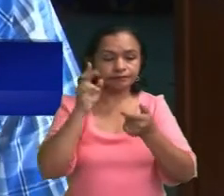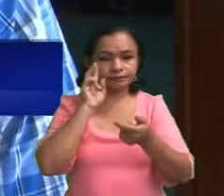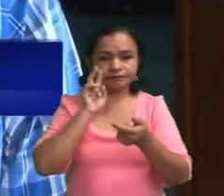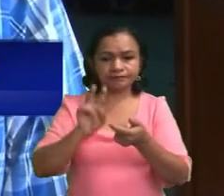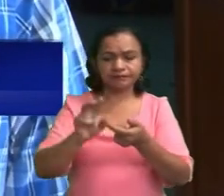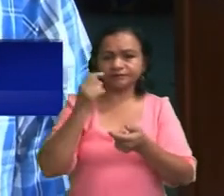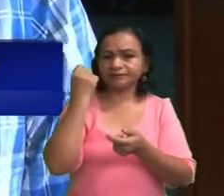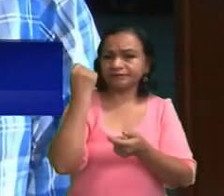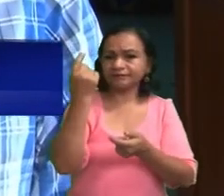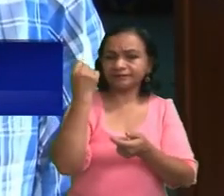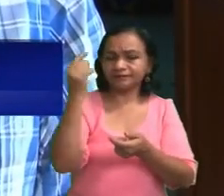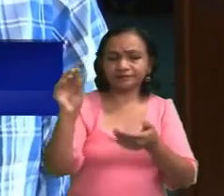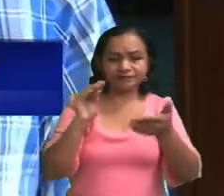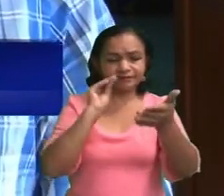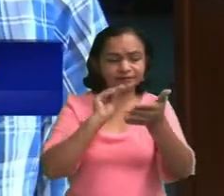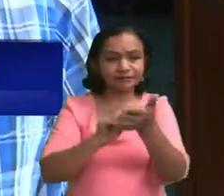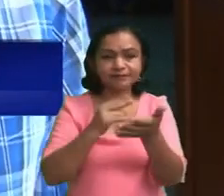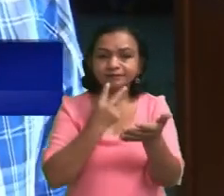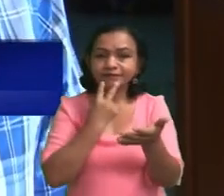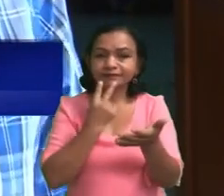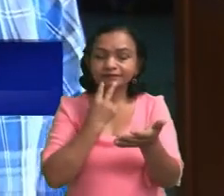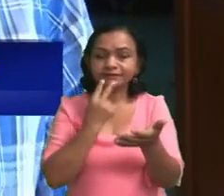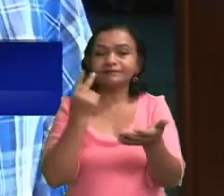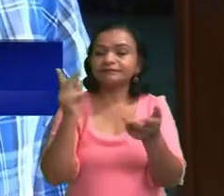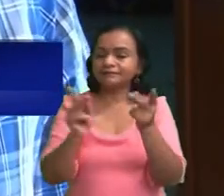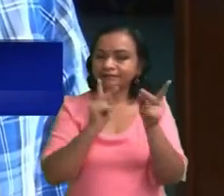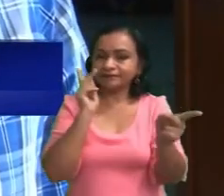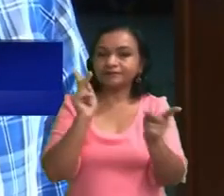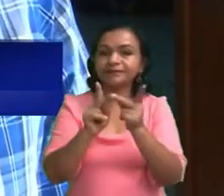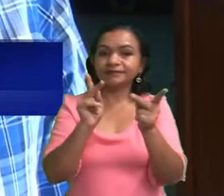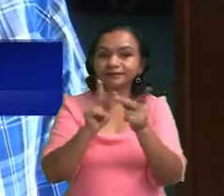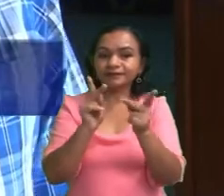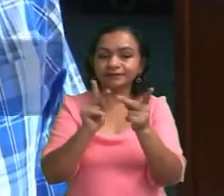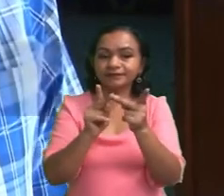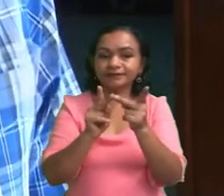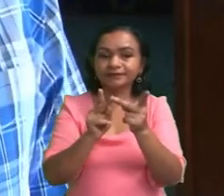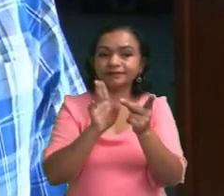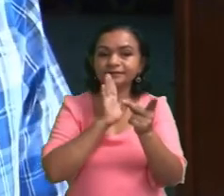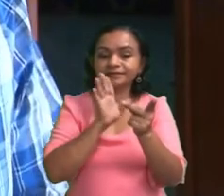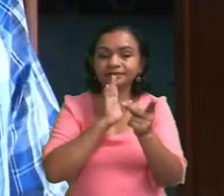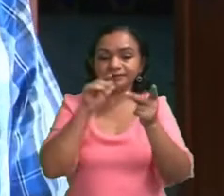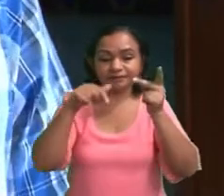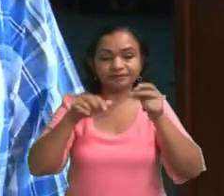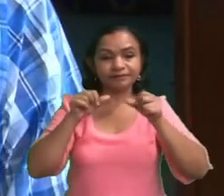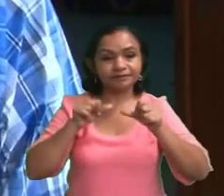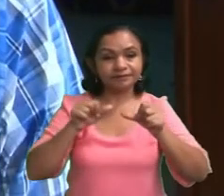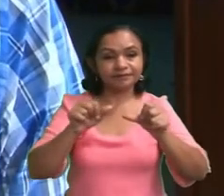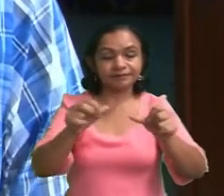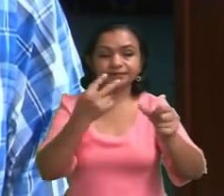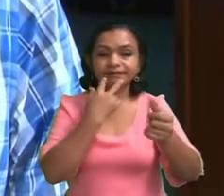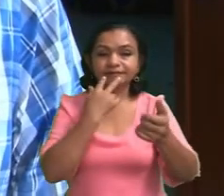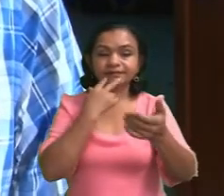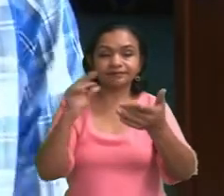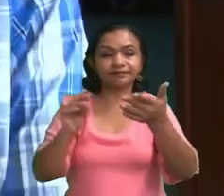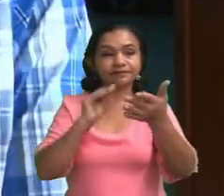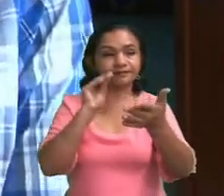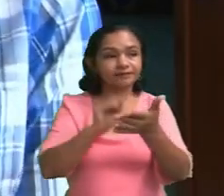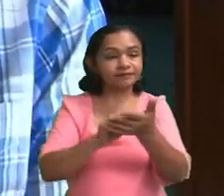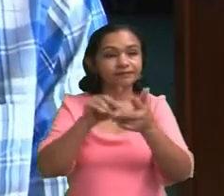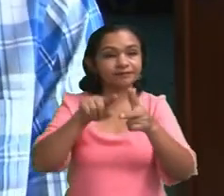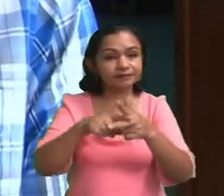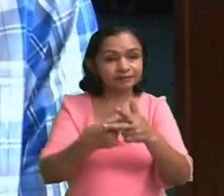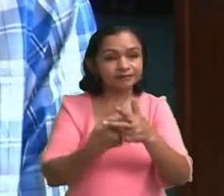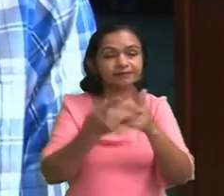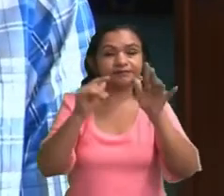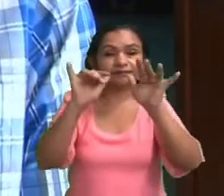no lo teníamos dentro de la iniciativa, y es correcto porque es un decreto vigente que no estaba dentro de la iniciativa original, ya